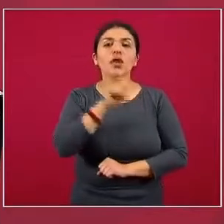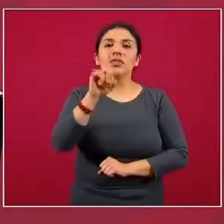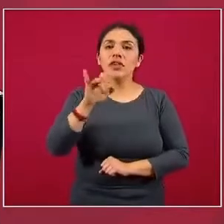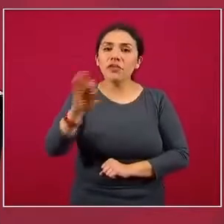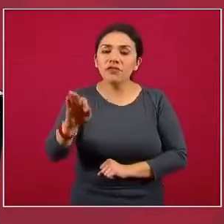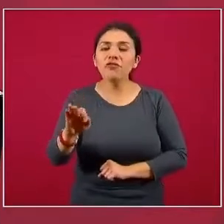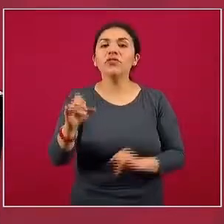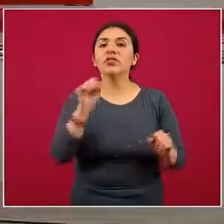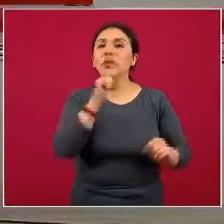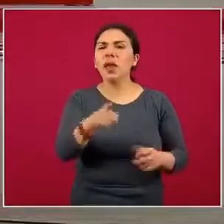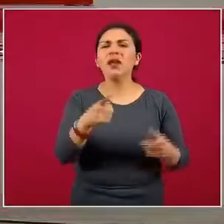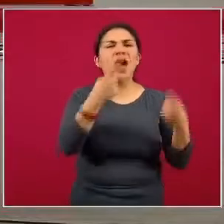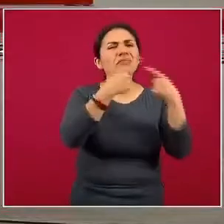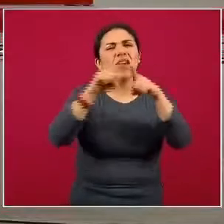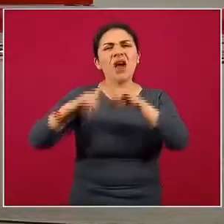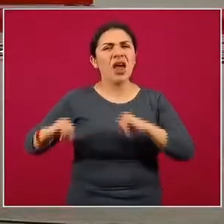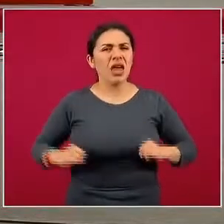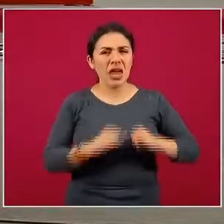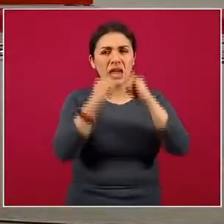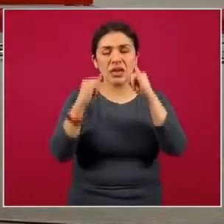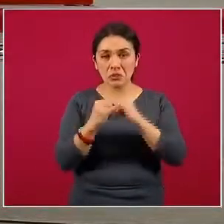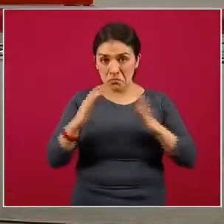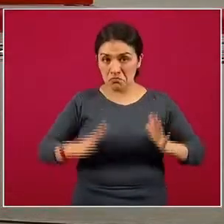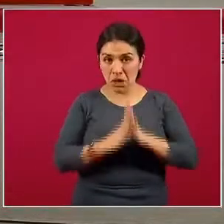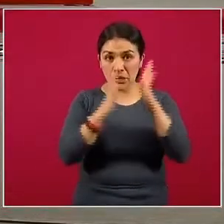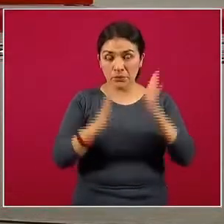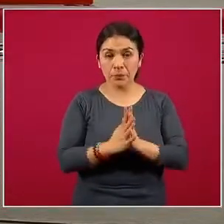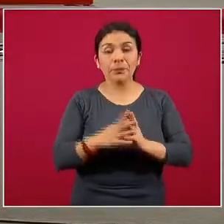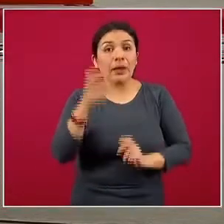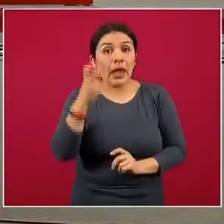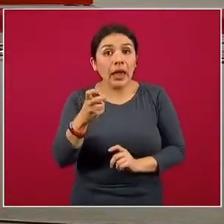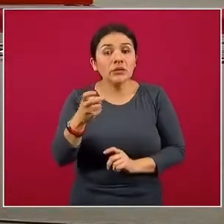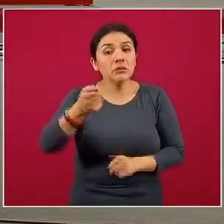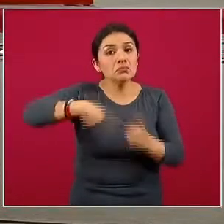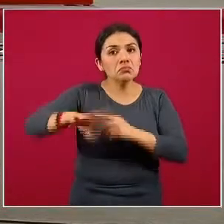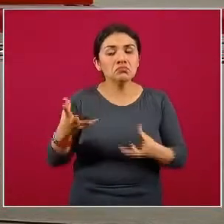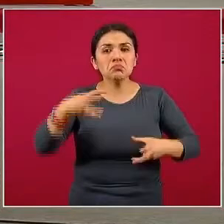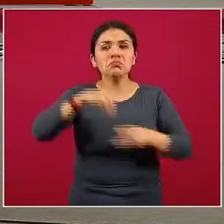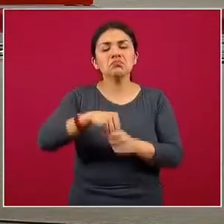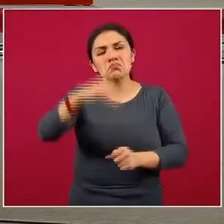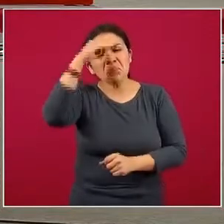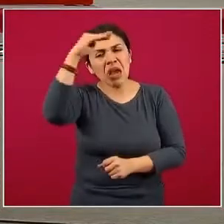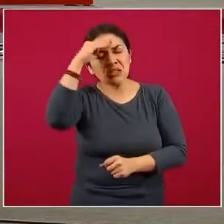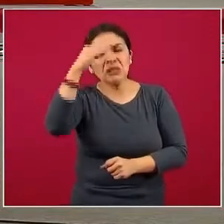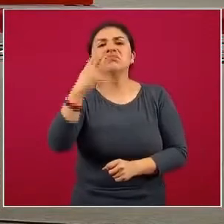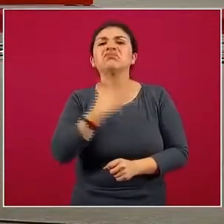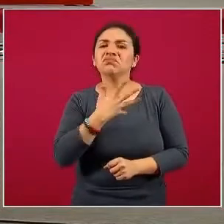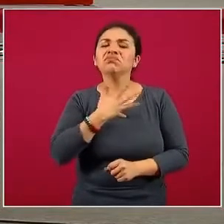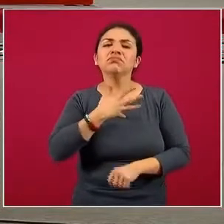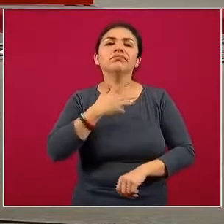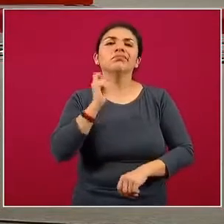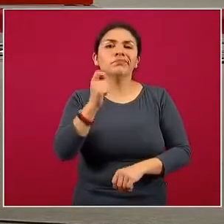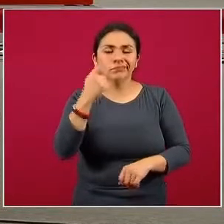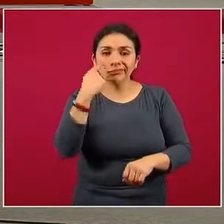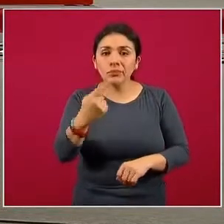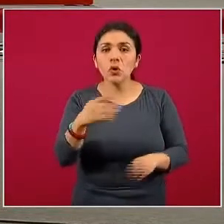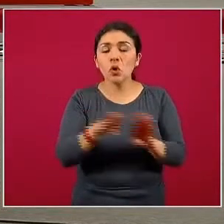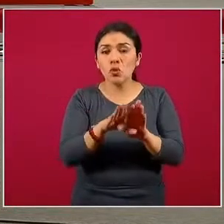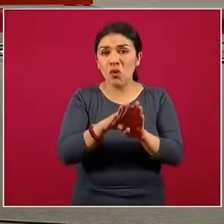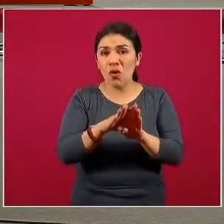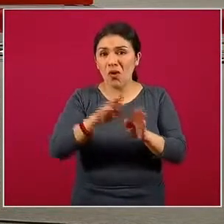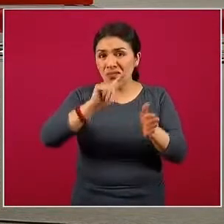DIF, varias organizaciones. Y la reflexión fue muy completa porque involucró no solamente los